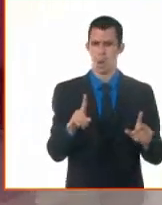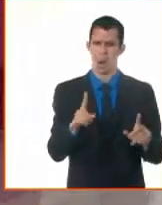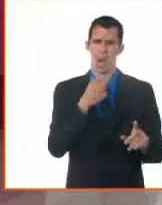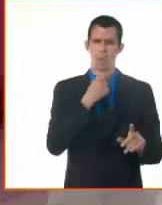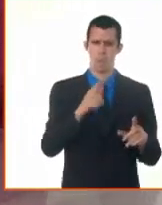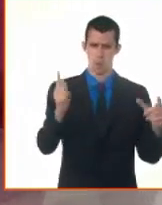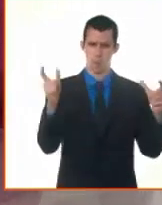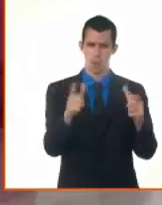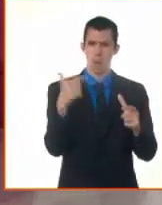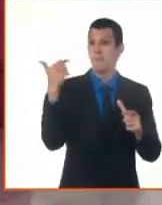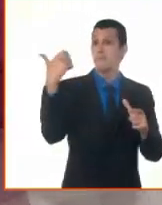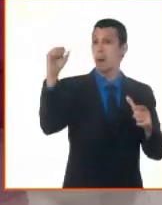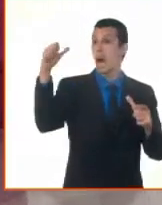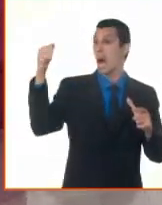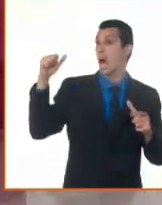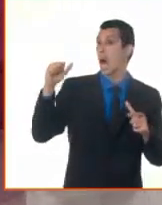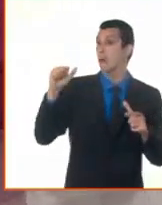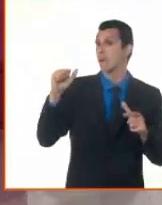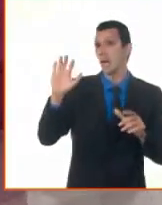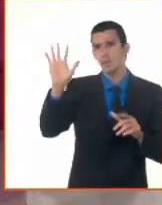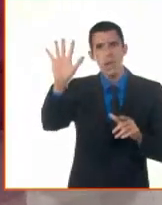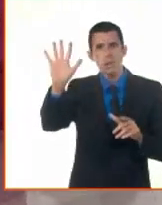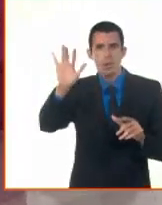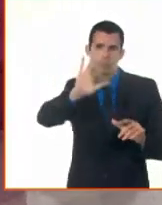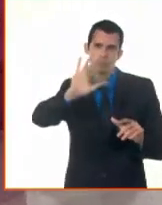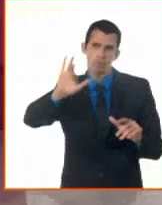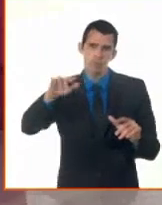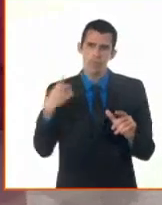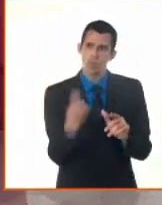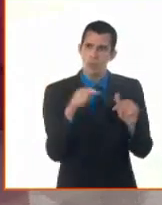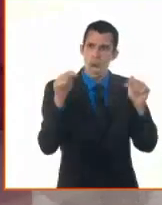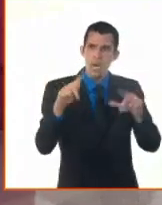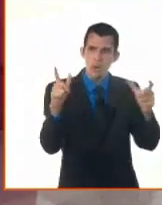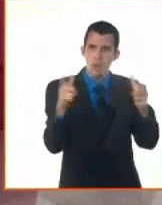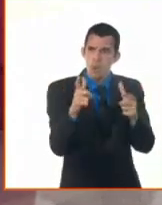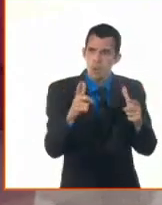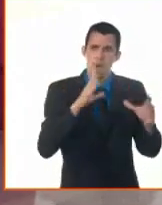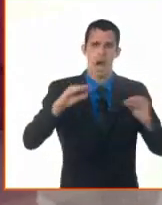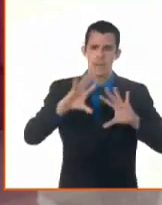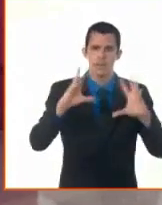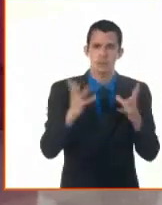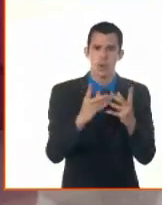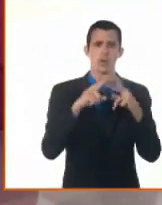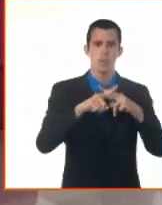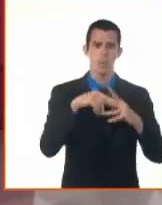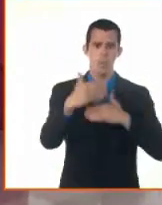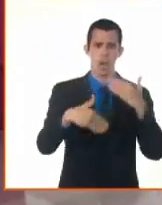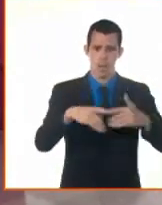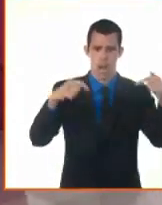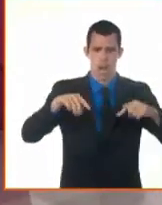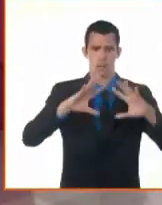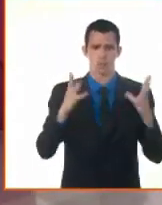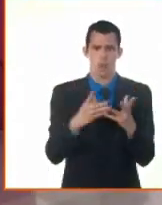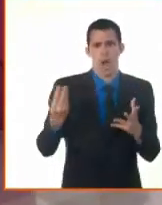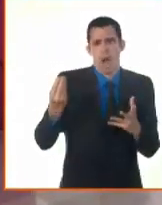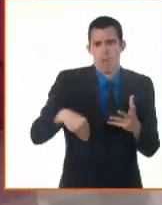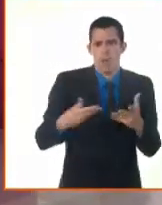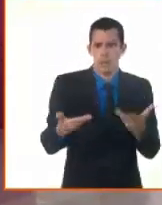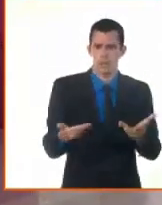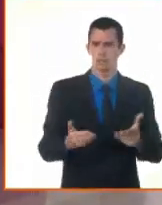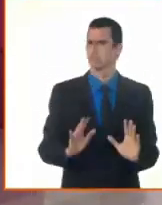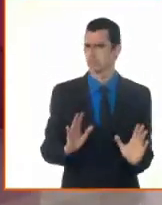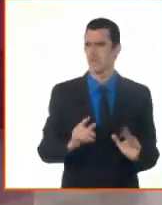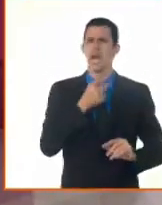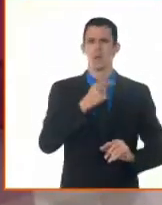en oportunidad y siempre pongo el ejemplo digamos de lo ocurrido durante años en la celac en la comunidad de Estados latinoamericanos